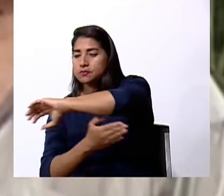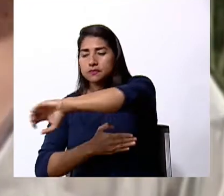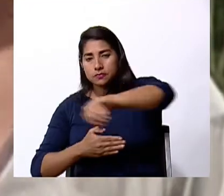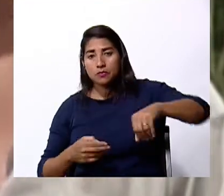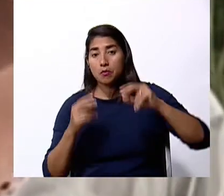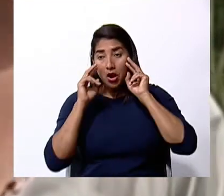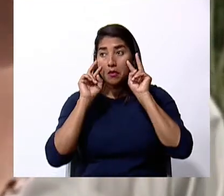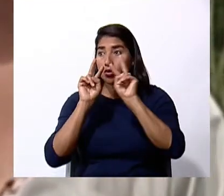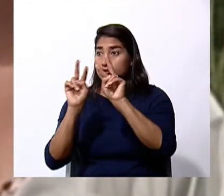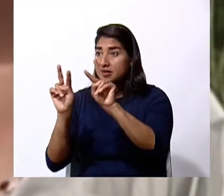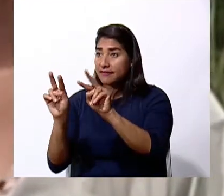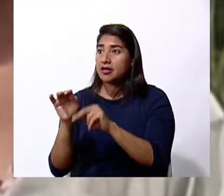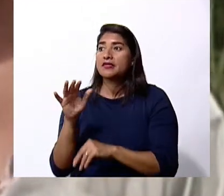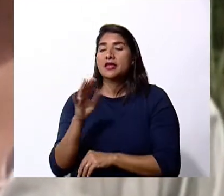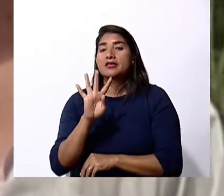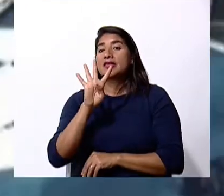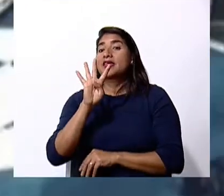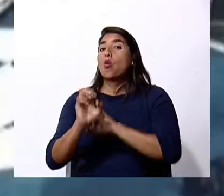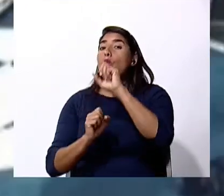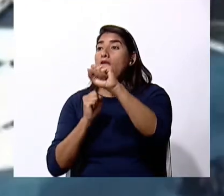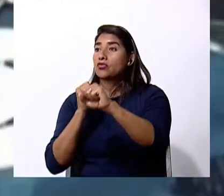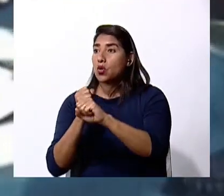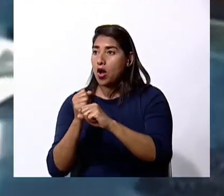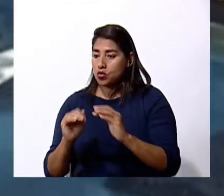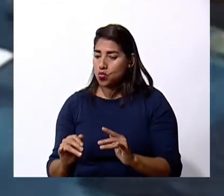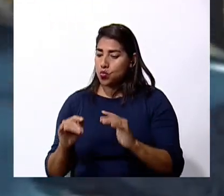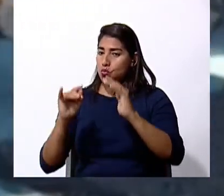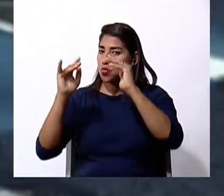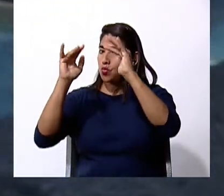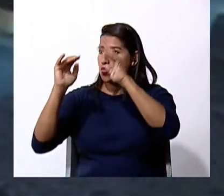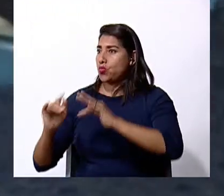están viendo ahorita tiene 4 años ya.